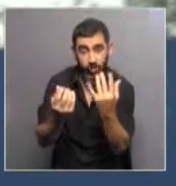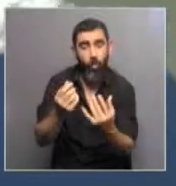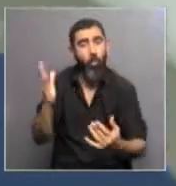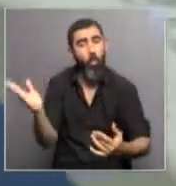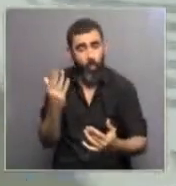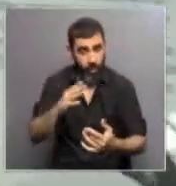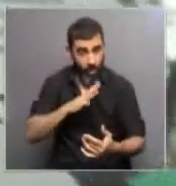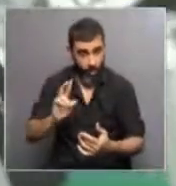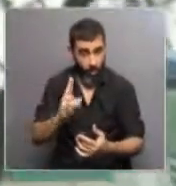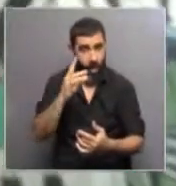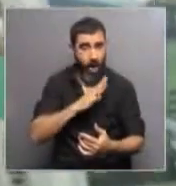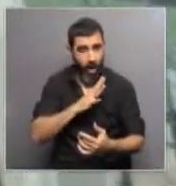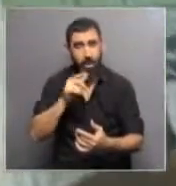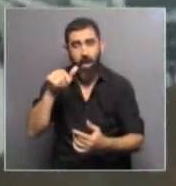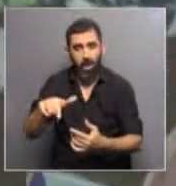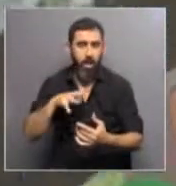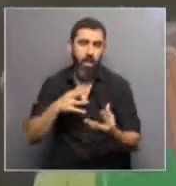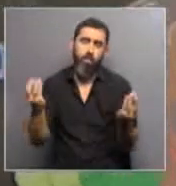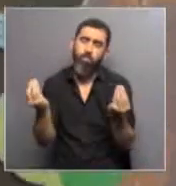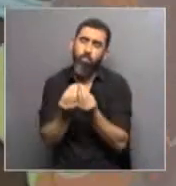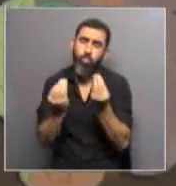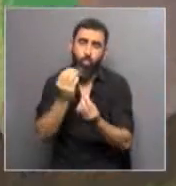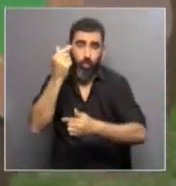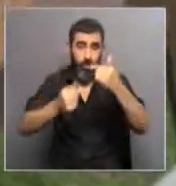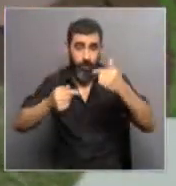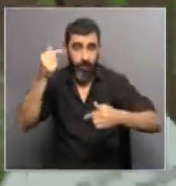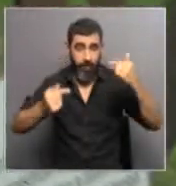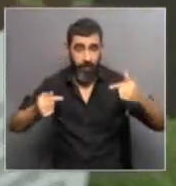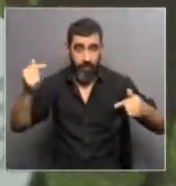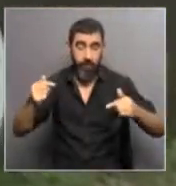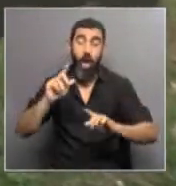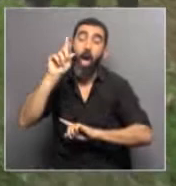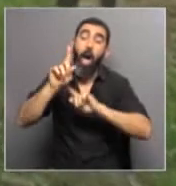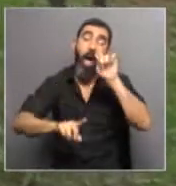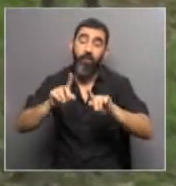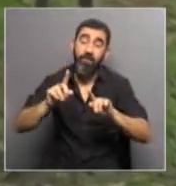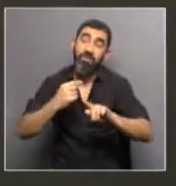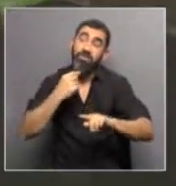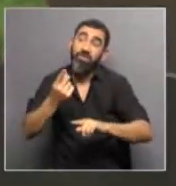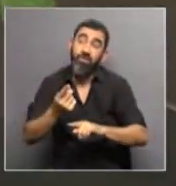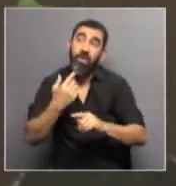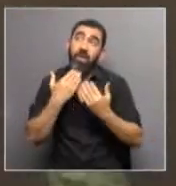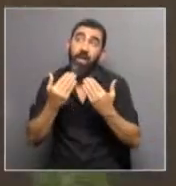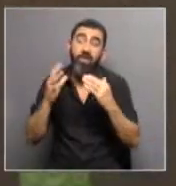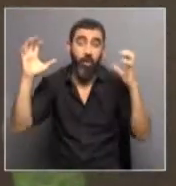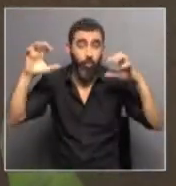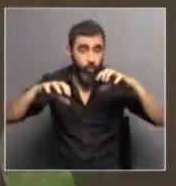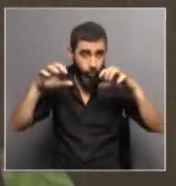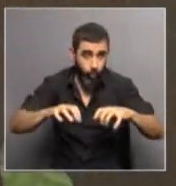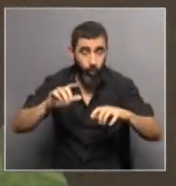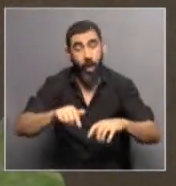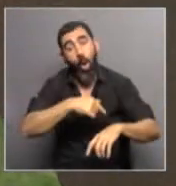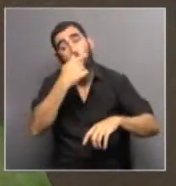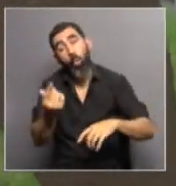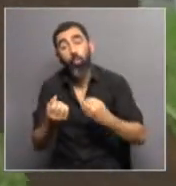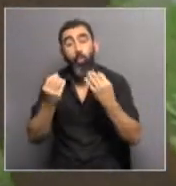que existen en otros lados. Acá son muchas, que algunas veces prosperan algunas por la lluvia, otras prosperan otras